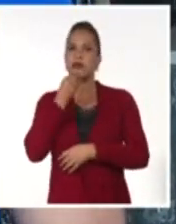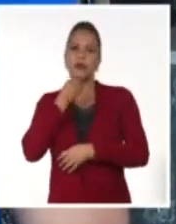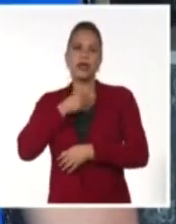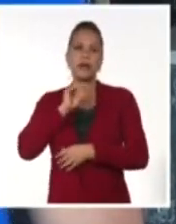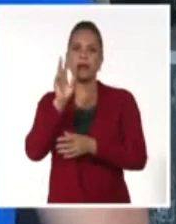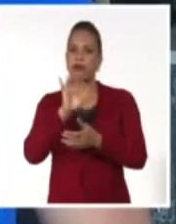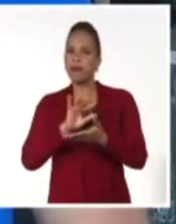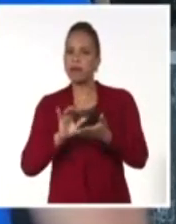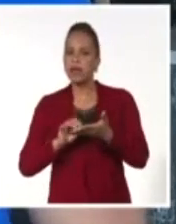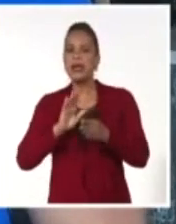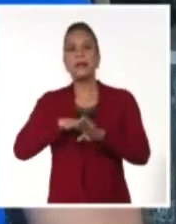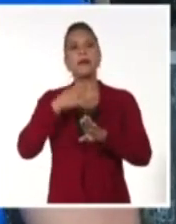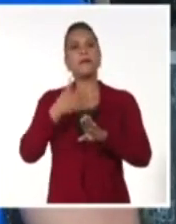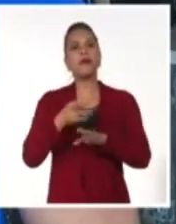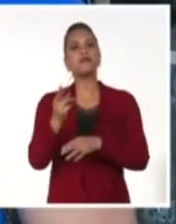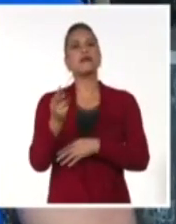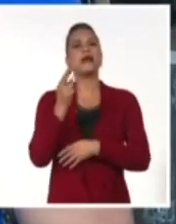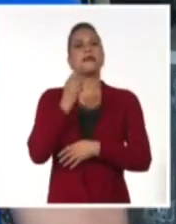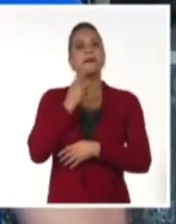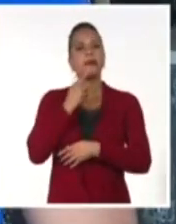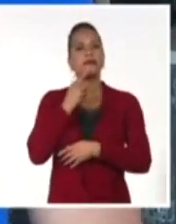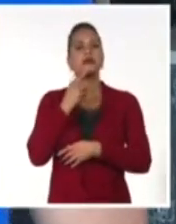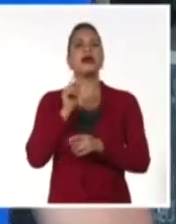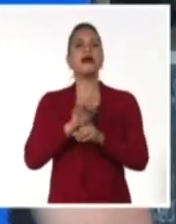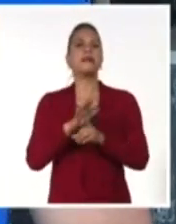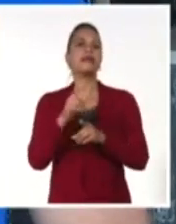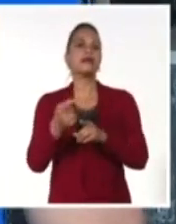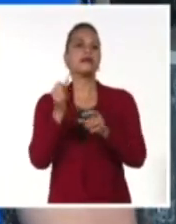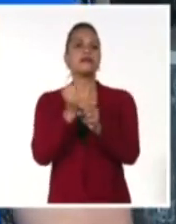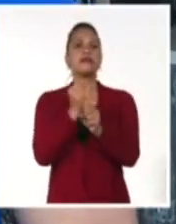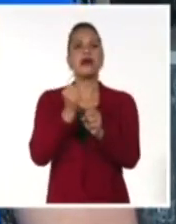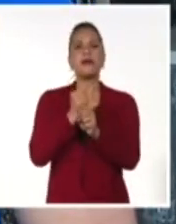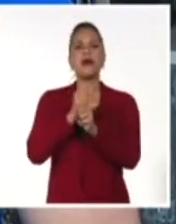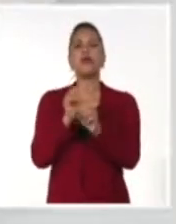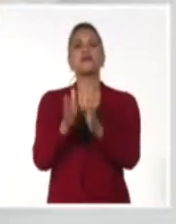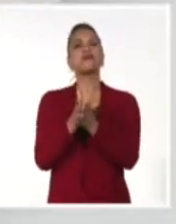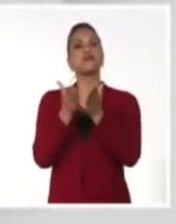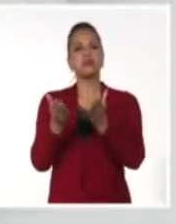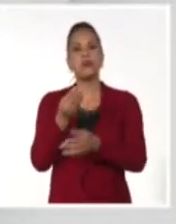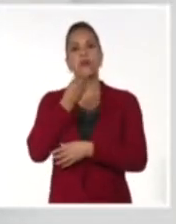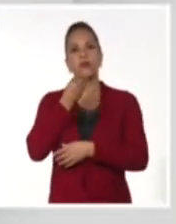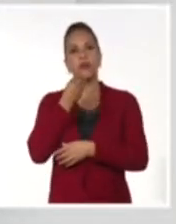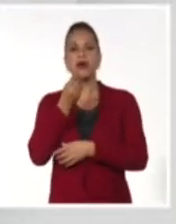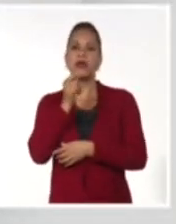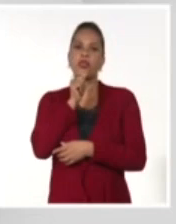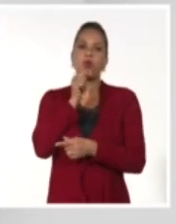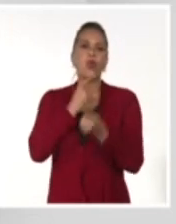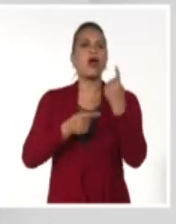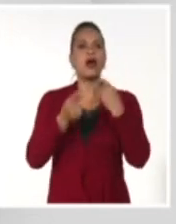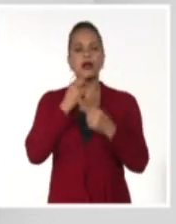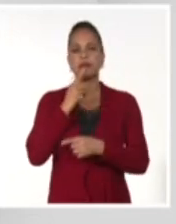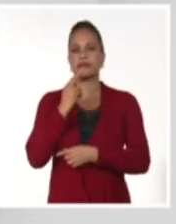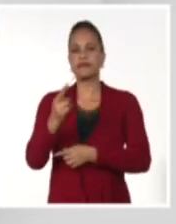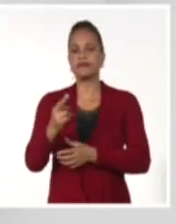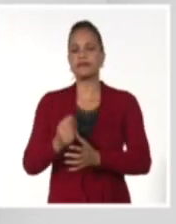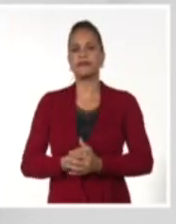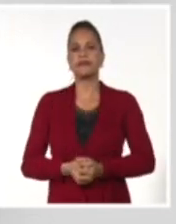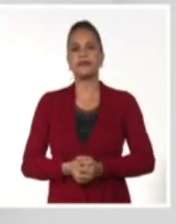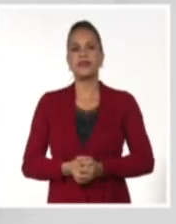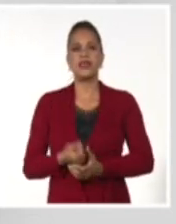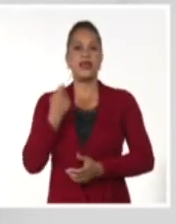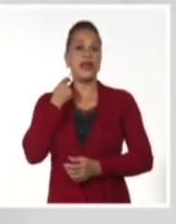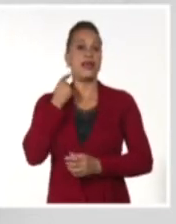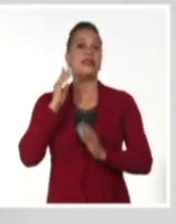entiende le da una respuesta a partir de nuestros trabajos periodísticos que pueda satisfacer esa duda y como últimos recursos ya este año